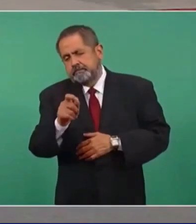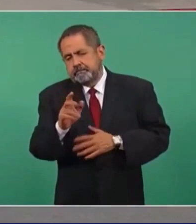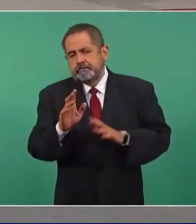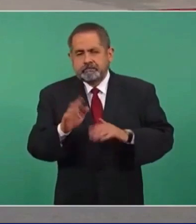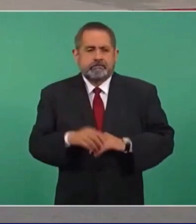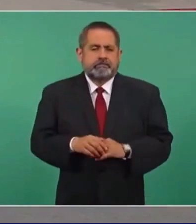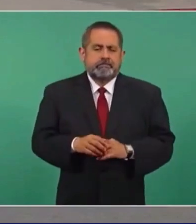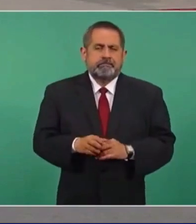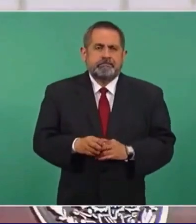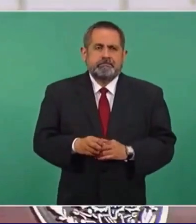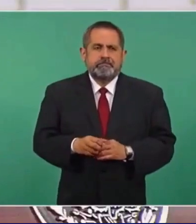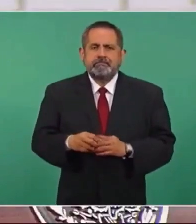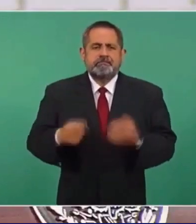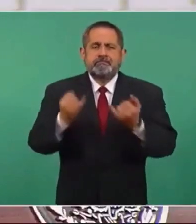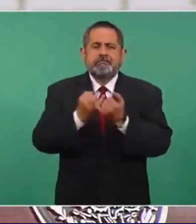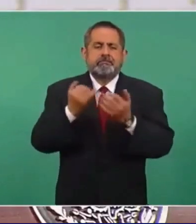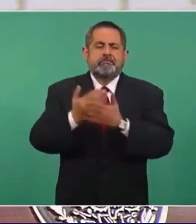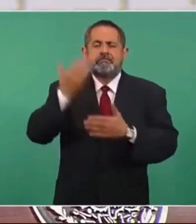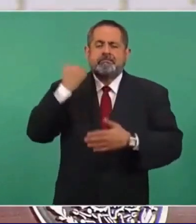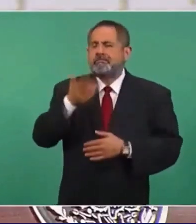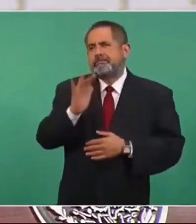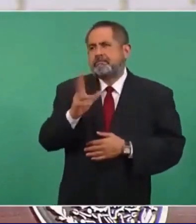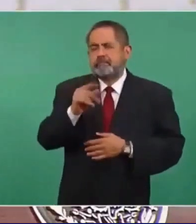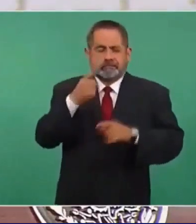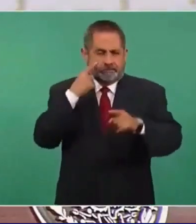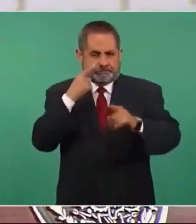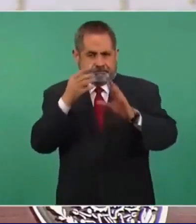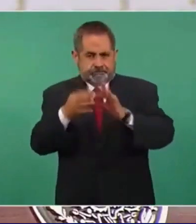Ya no es el tiempo, imagínense,